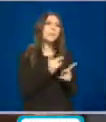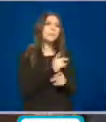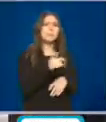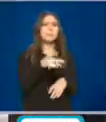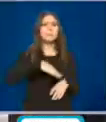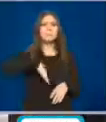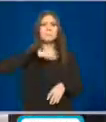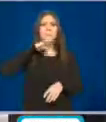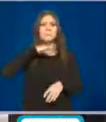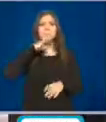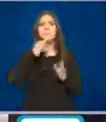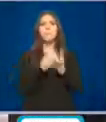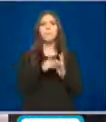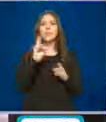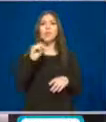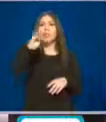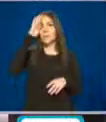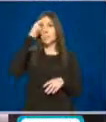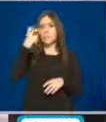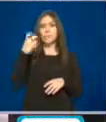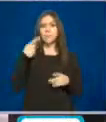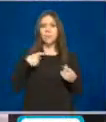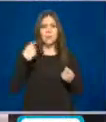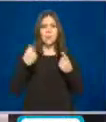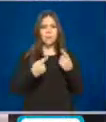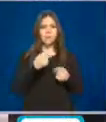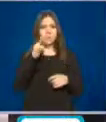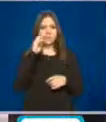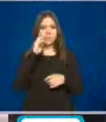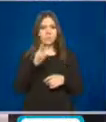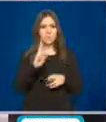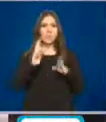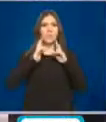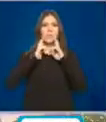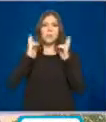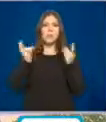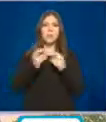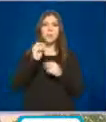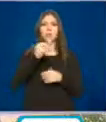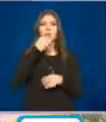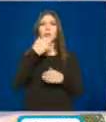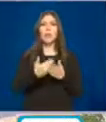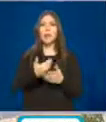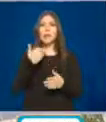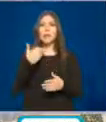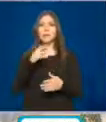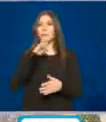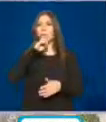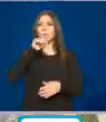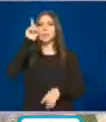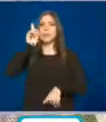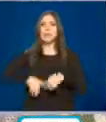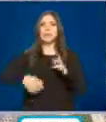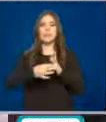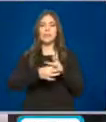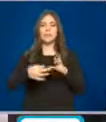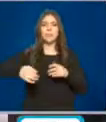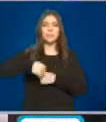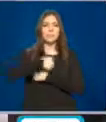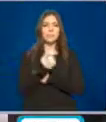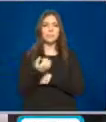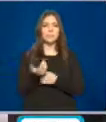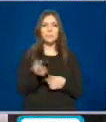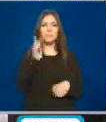tú no lo haces consciente. Claro, hay algunos que antes de entrar a una reunión o fiesta se lo quitan, pero ahí podemos detectar